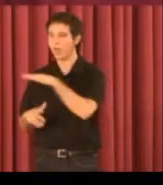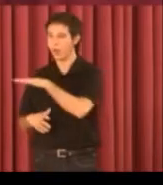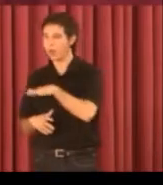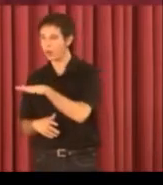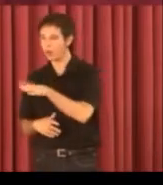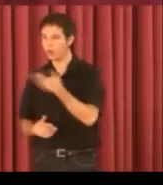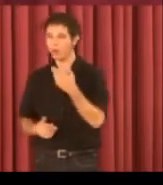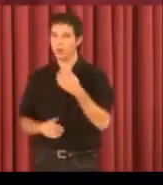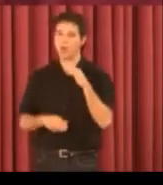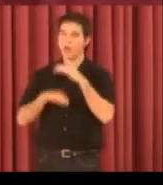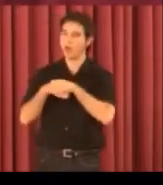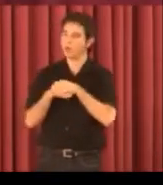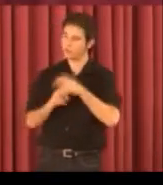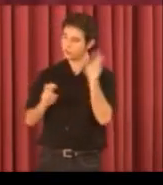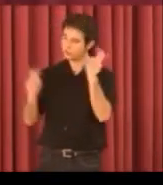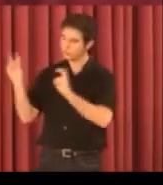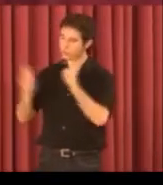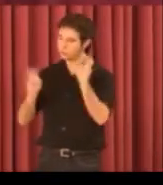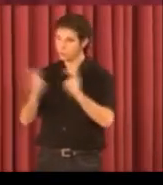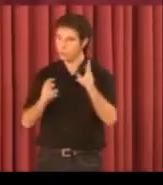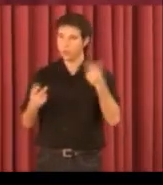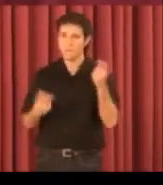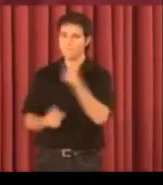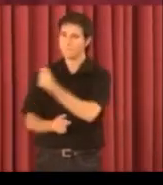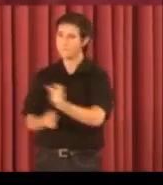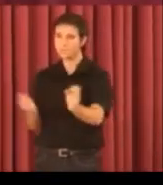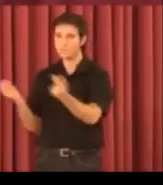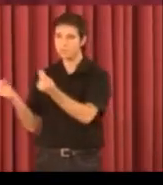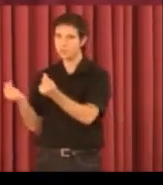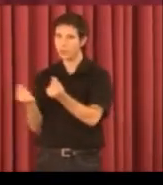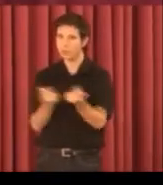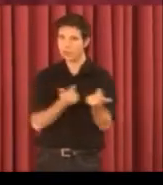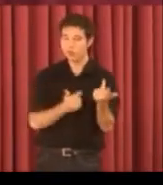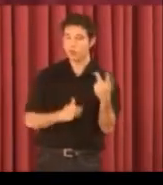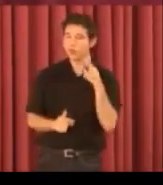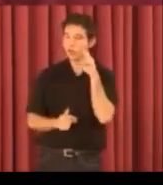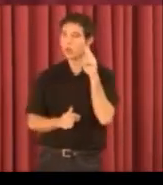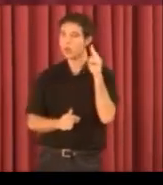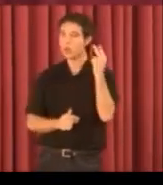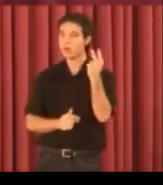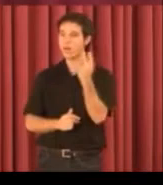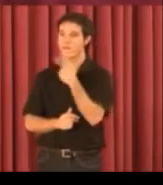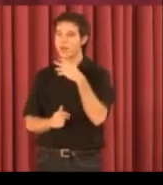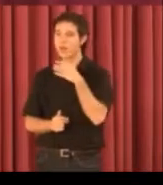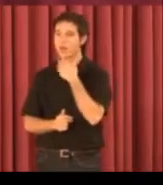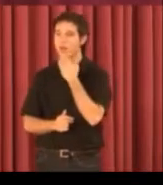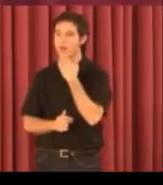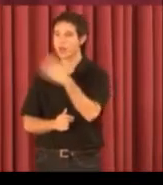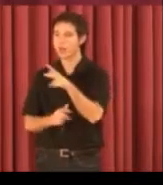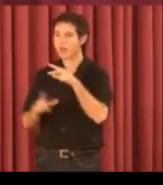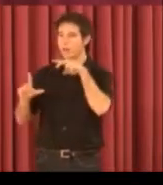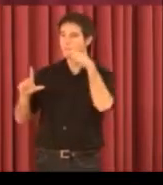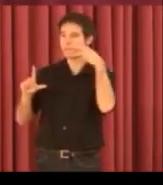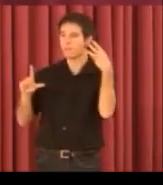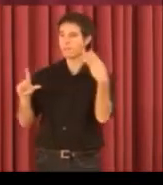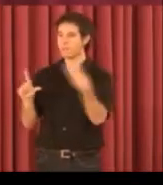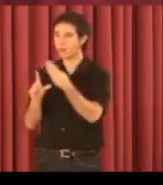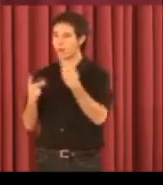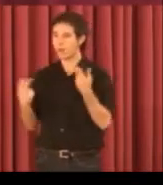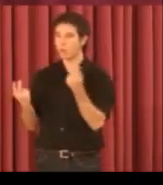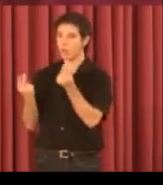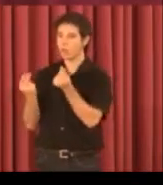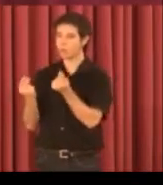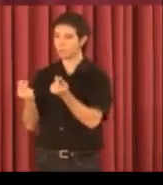amigos que asistís a este pleno, logroñeses que están siguiéndonos desde la web del Ayuntamiento de Logroño, las redes